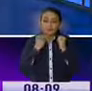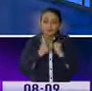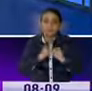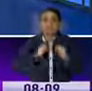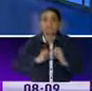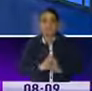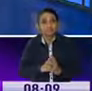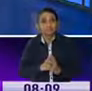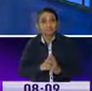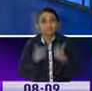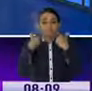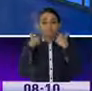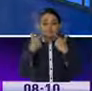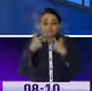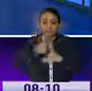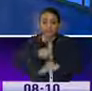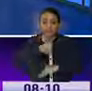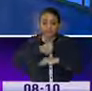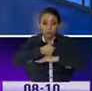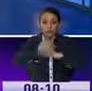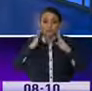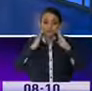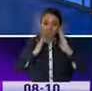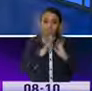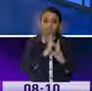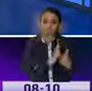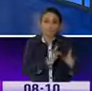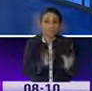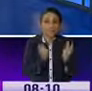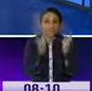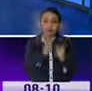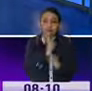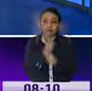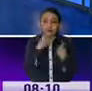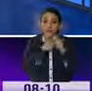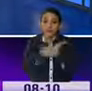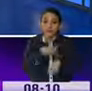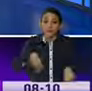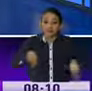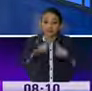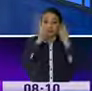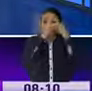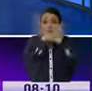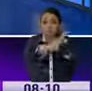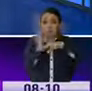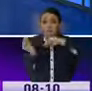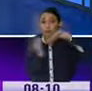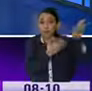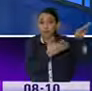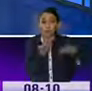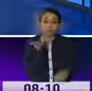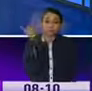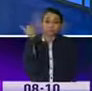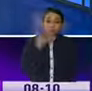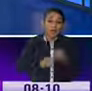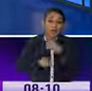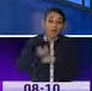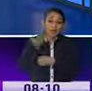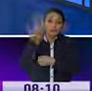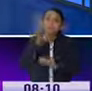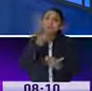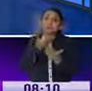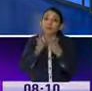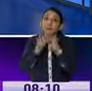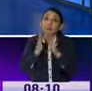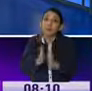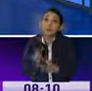a estar pendientes de que las autoridades nos den una contestación. Es bastante complicada la situación porque el olvido ha sido desde hace años. Alison, muchas